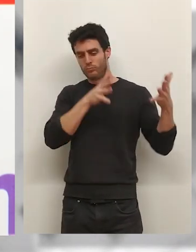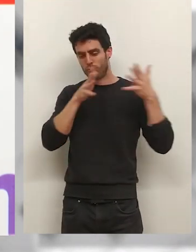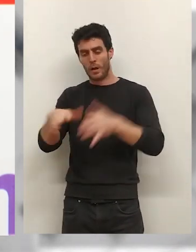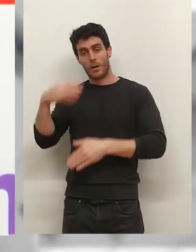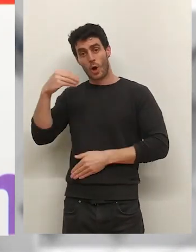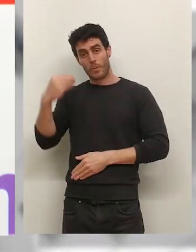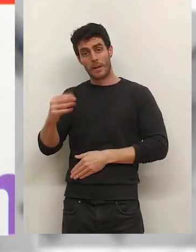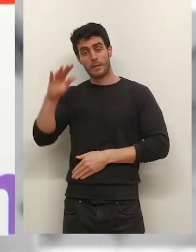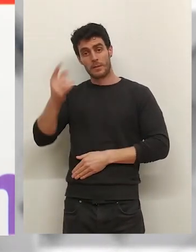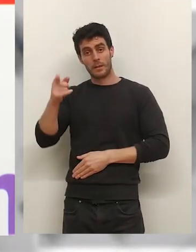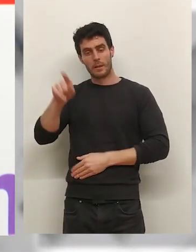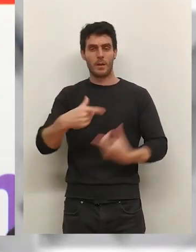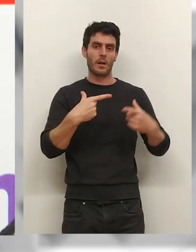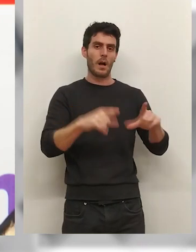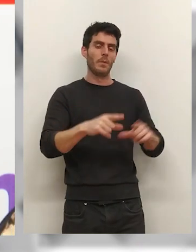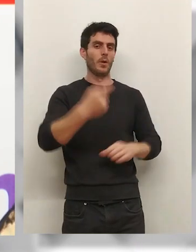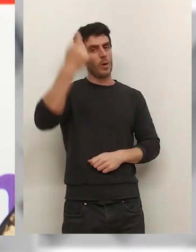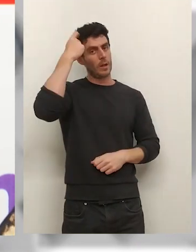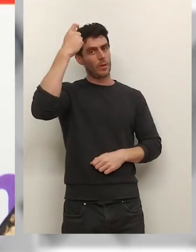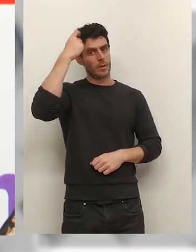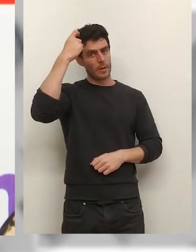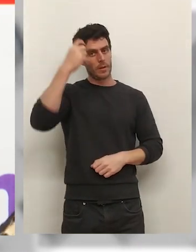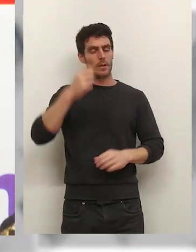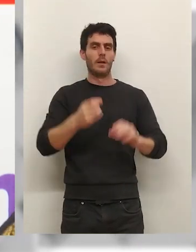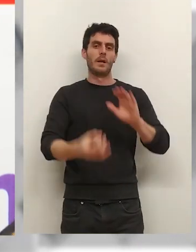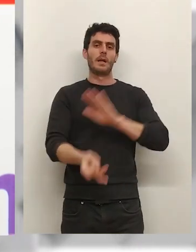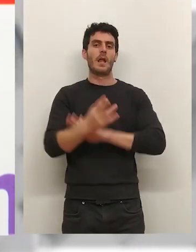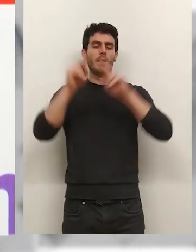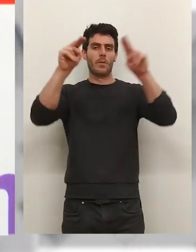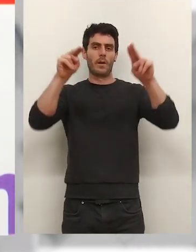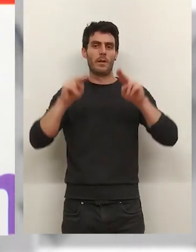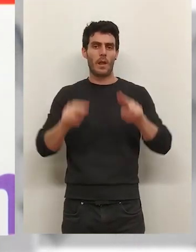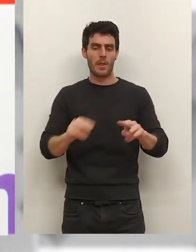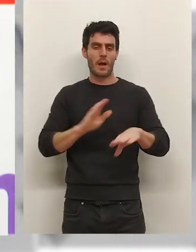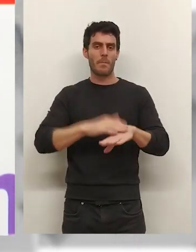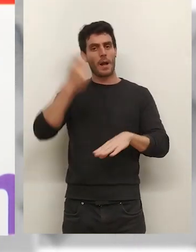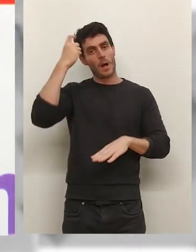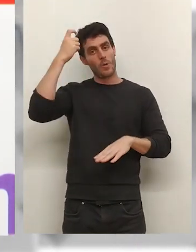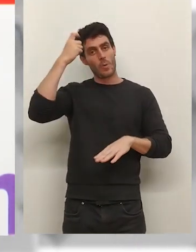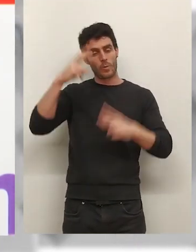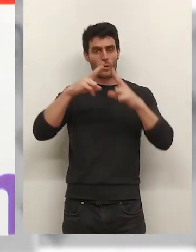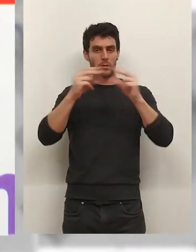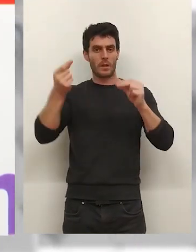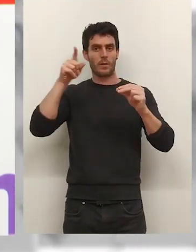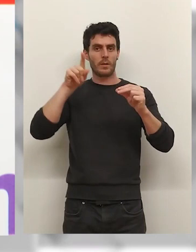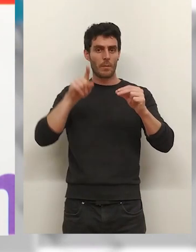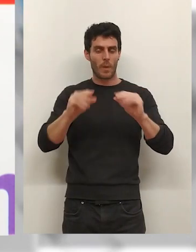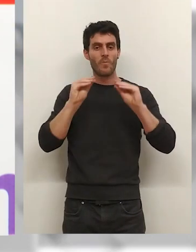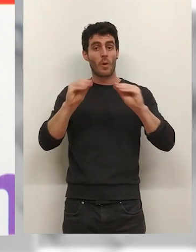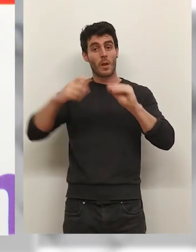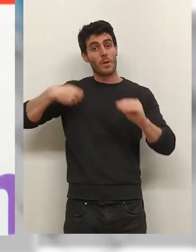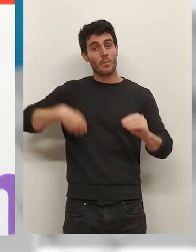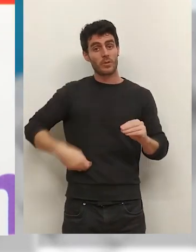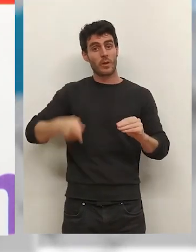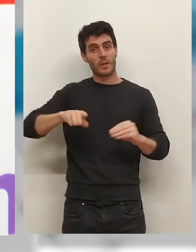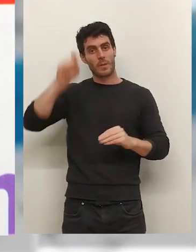para jóvenes, pero también en el ámbito estudiantil la creación de esa residencia tanto para estudiantes universitarios como de formación